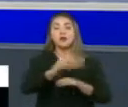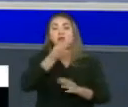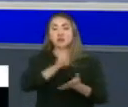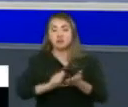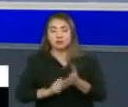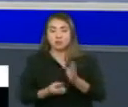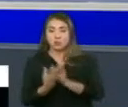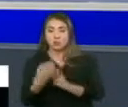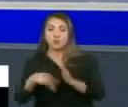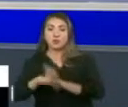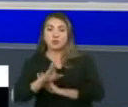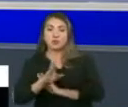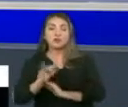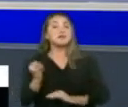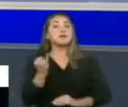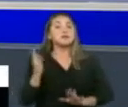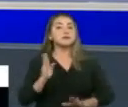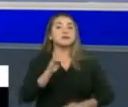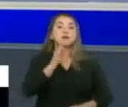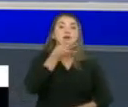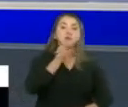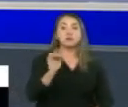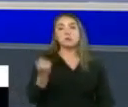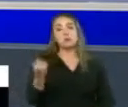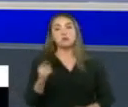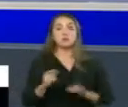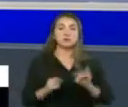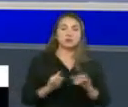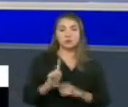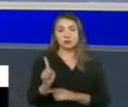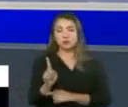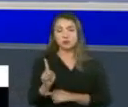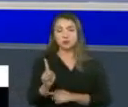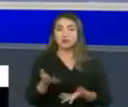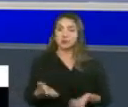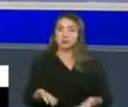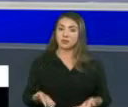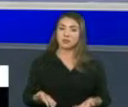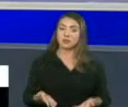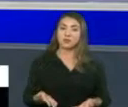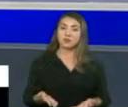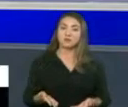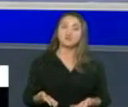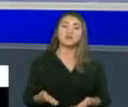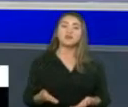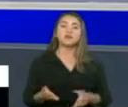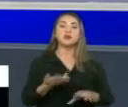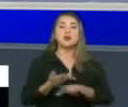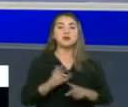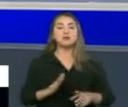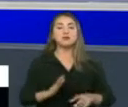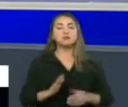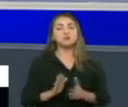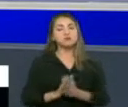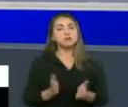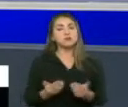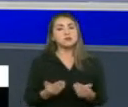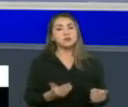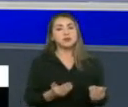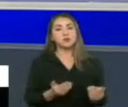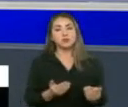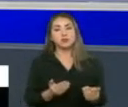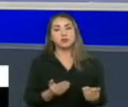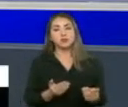la nueva mayoría, independiente de quién lo haya dicho primero o no, en que se presenta como necesario no